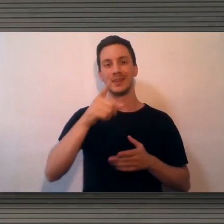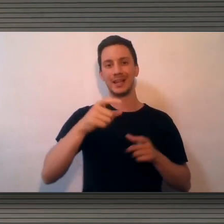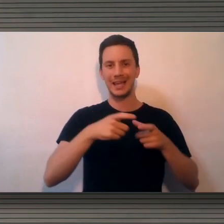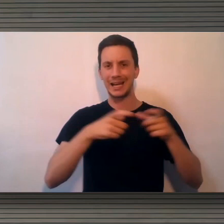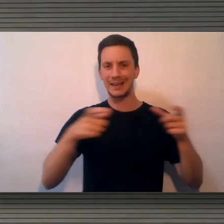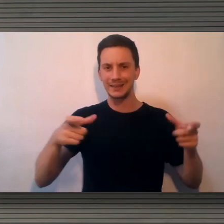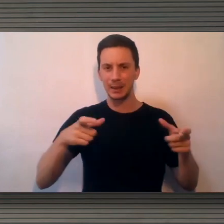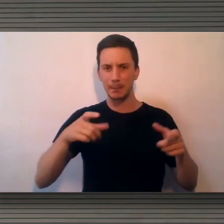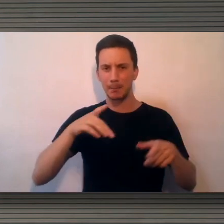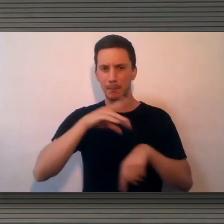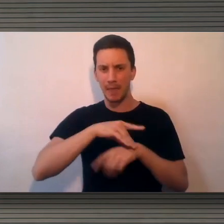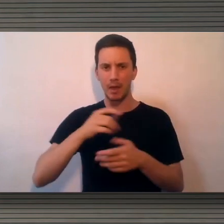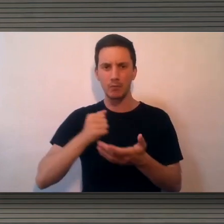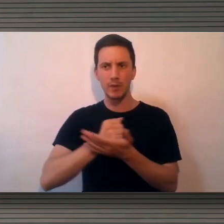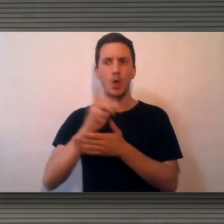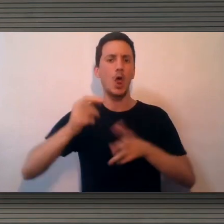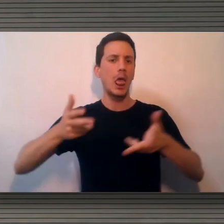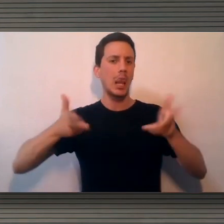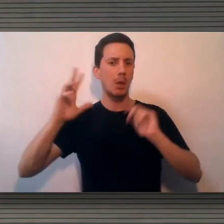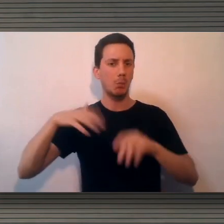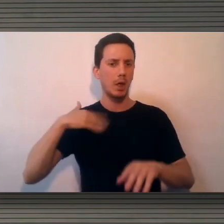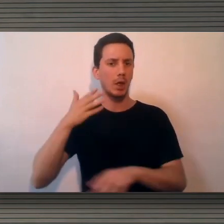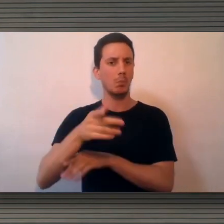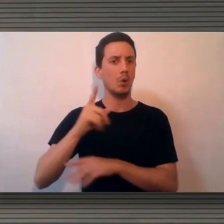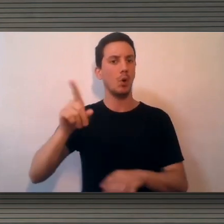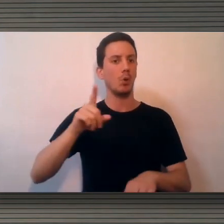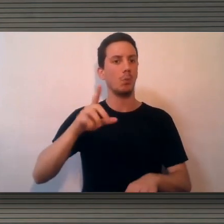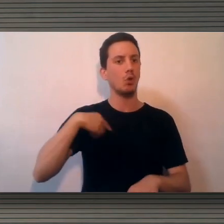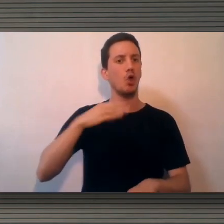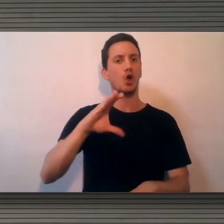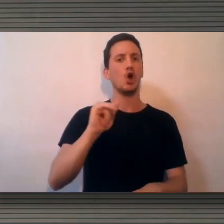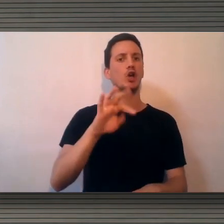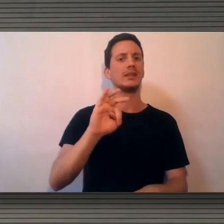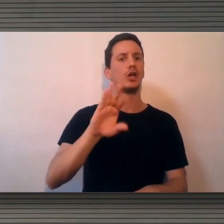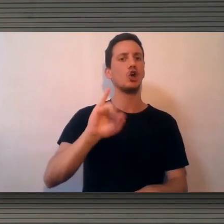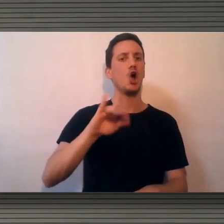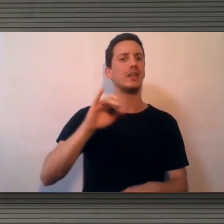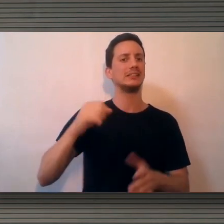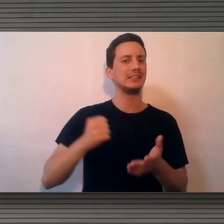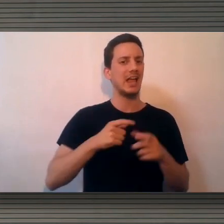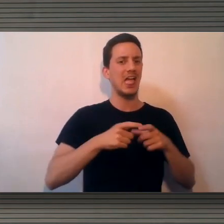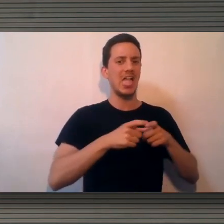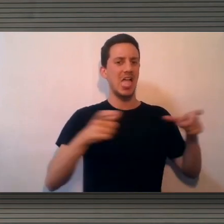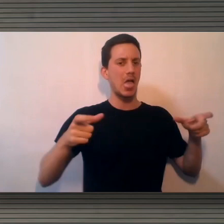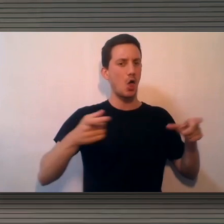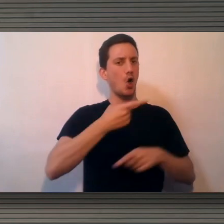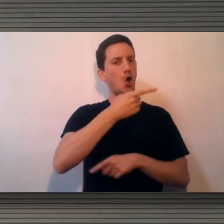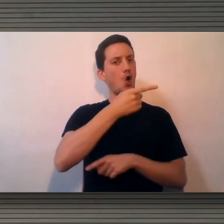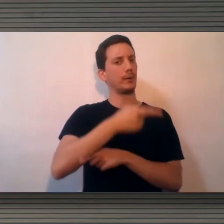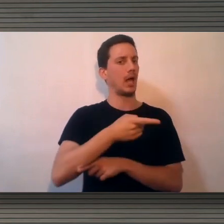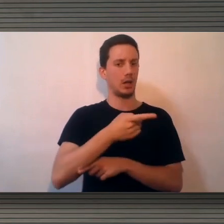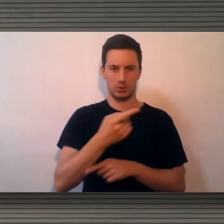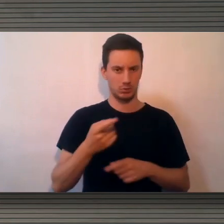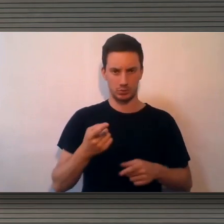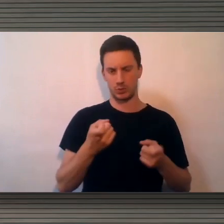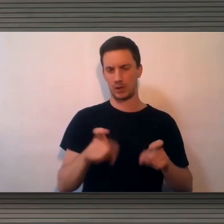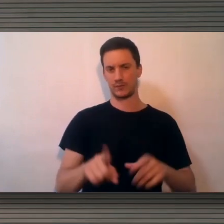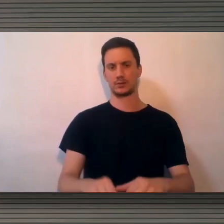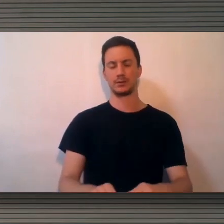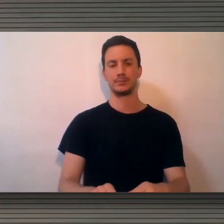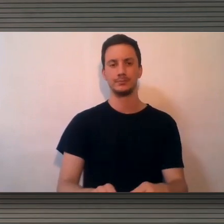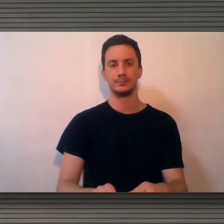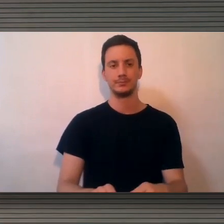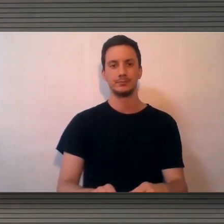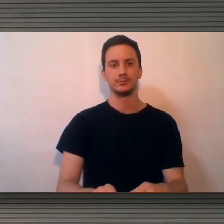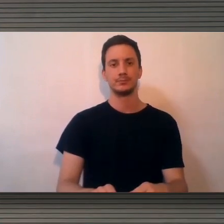puede acudir al... No, se pueden comprar corticoides sin receta. Vale. Sí. Bueno, pasando de